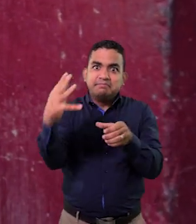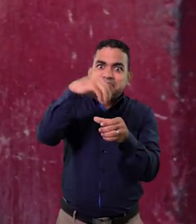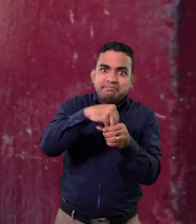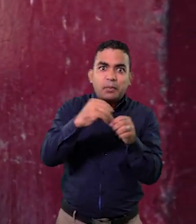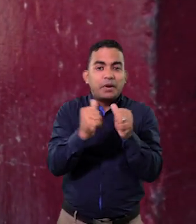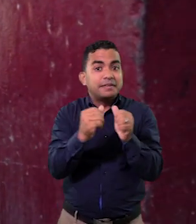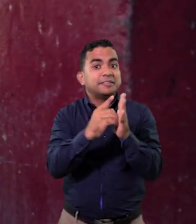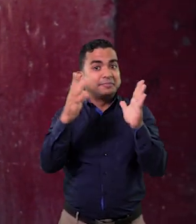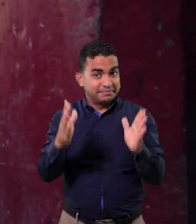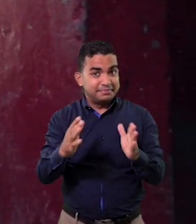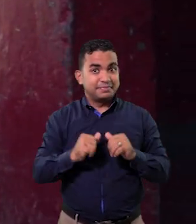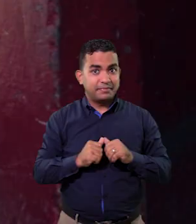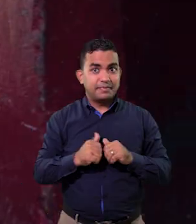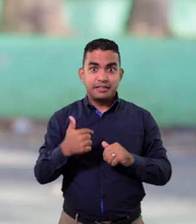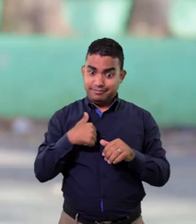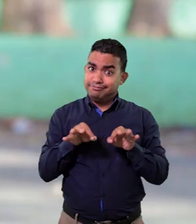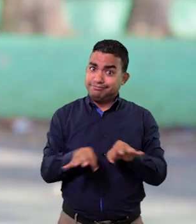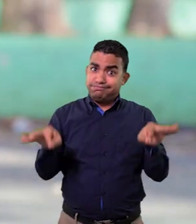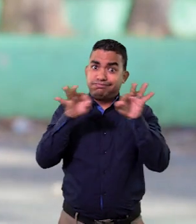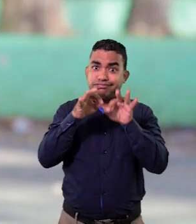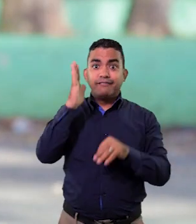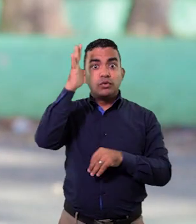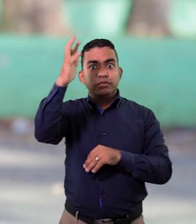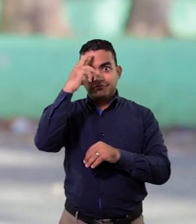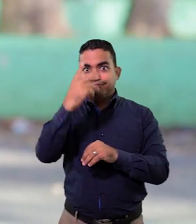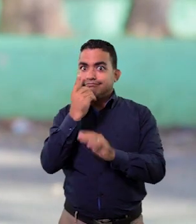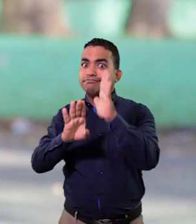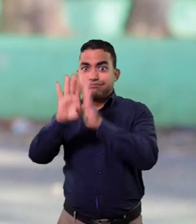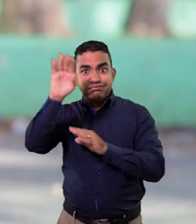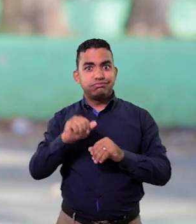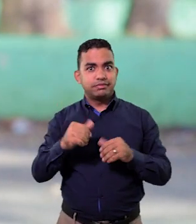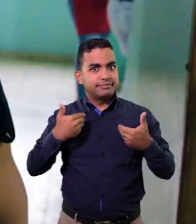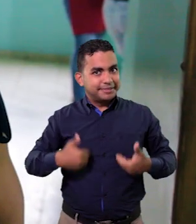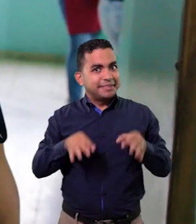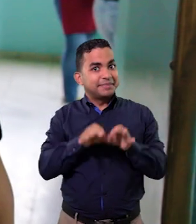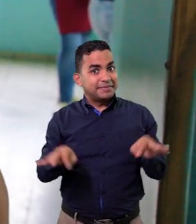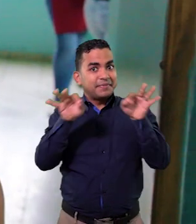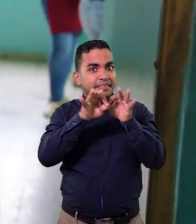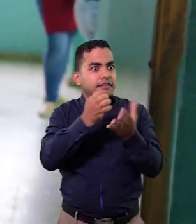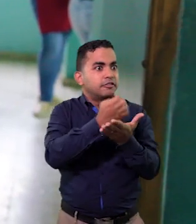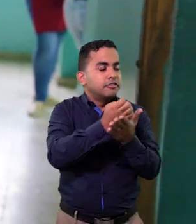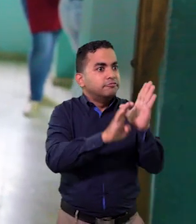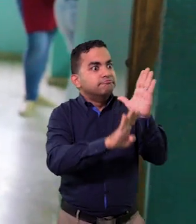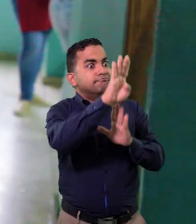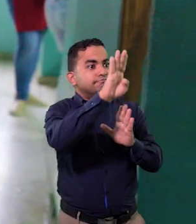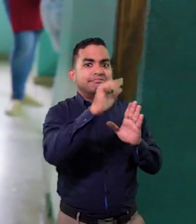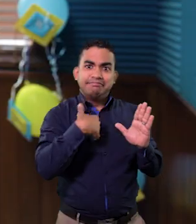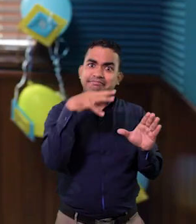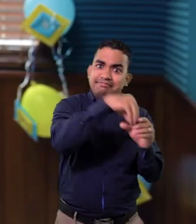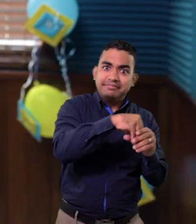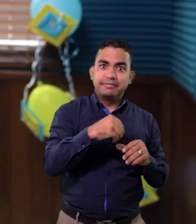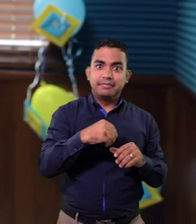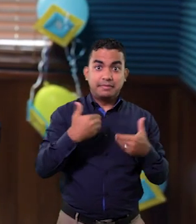inclusiva con las personas con discapacidad. Yo cuento en el futuro de la República Dominicana. Yo cuento en la economía de mi